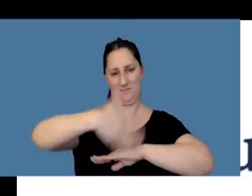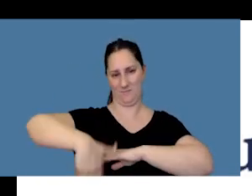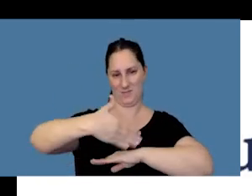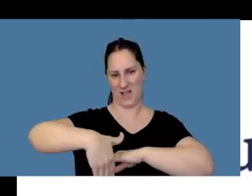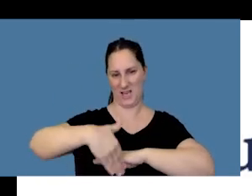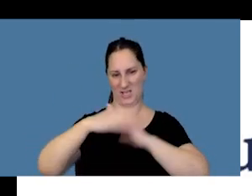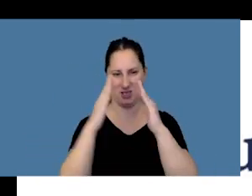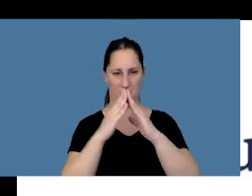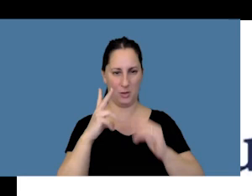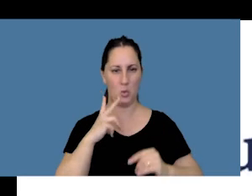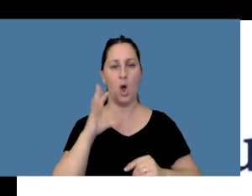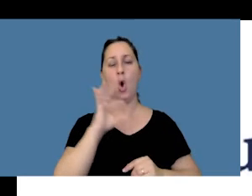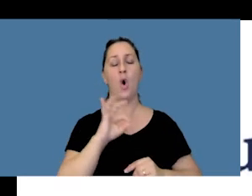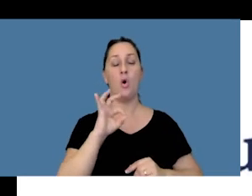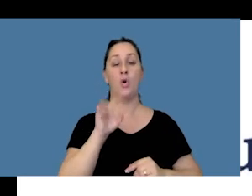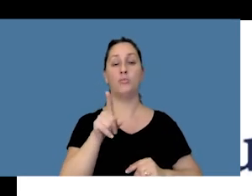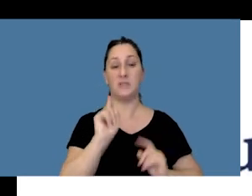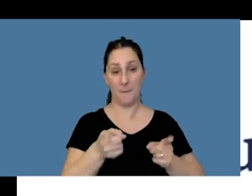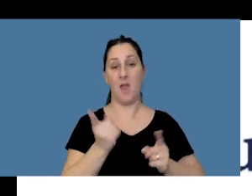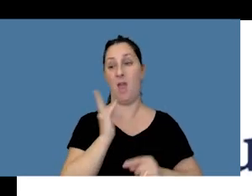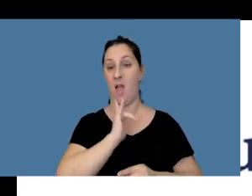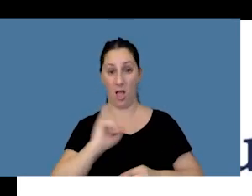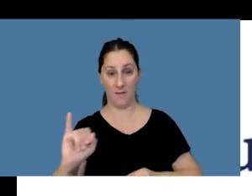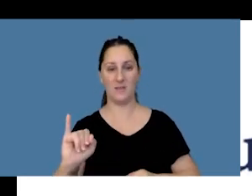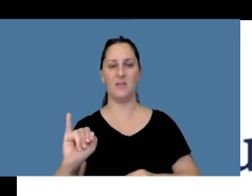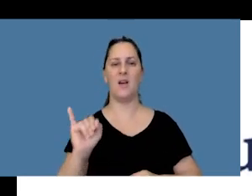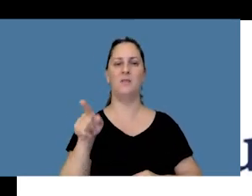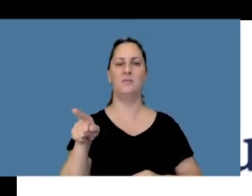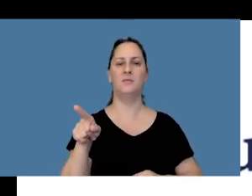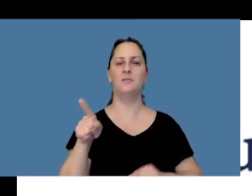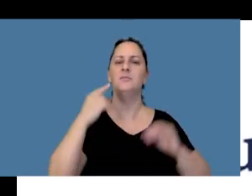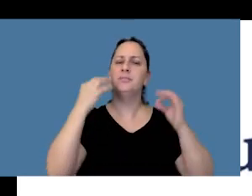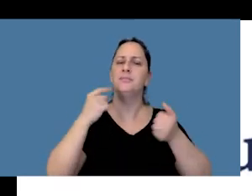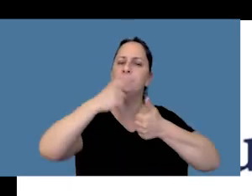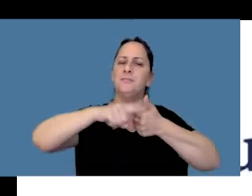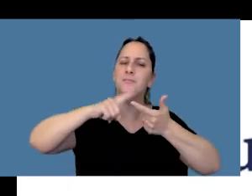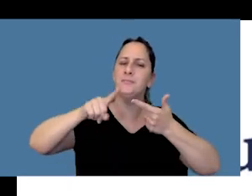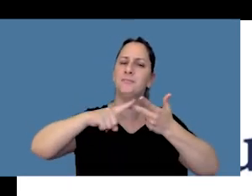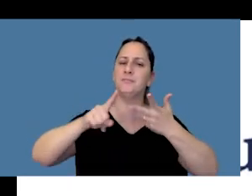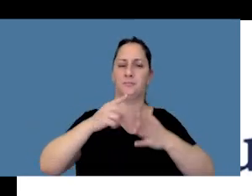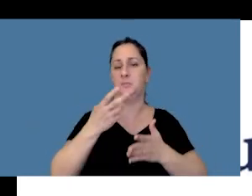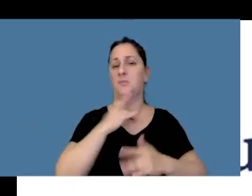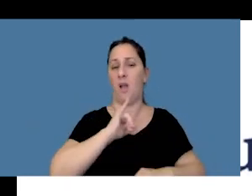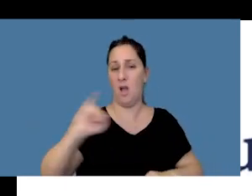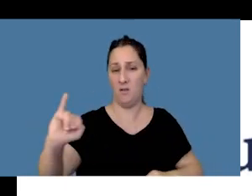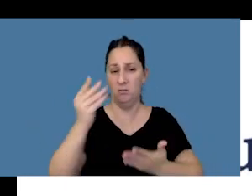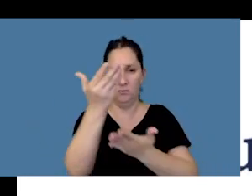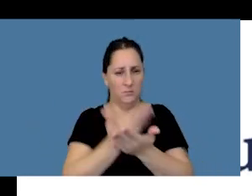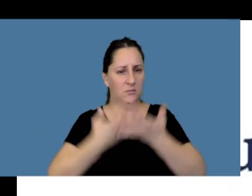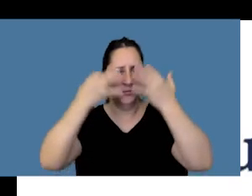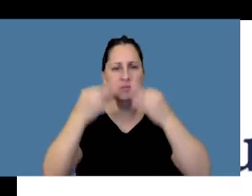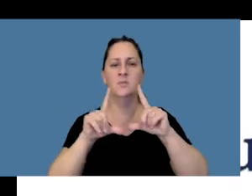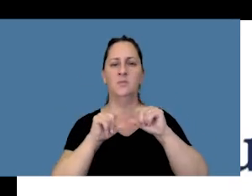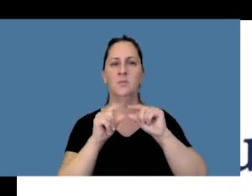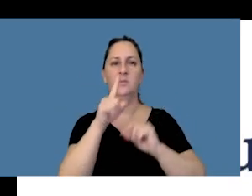electrónico. Obviamente esa notificación va a tener todas las características de una notificación fehaciente, artículo